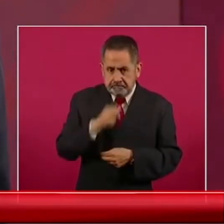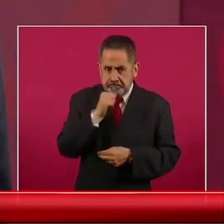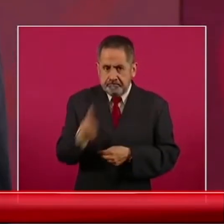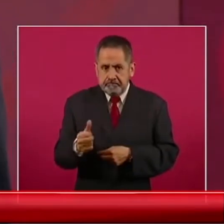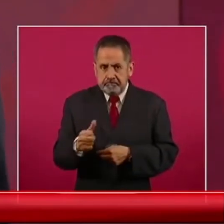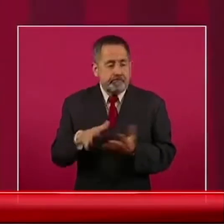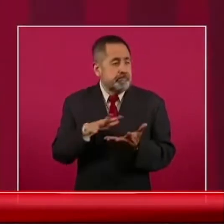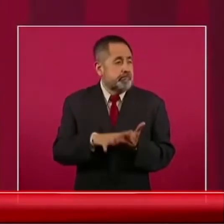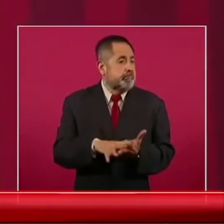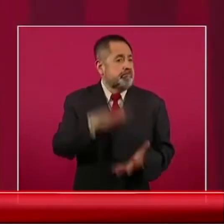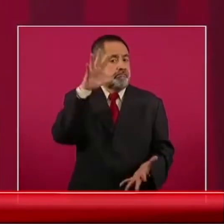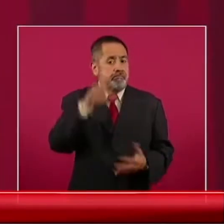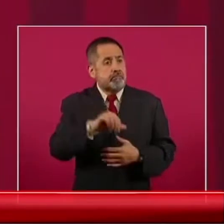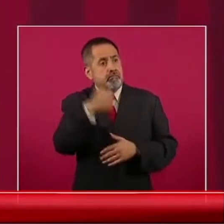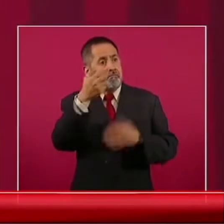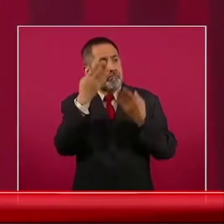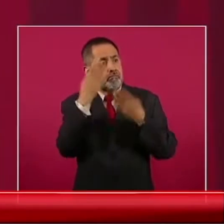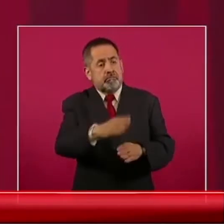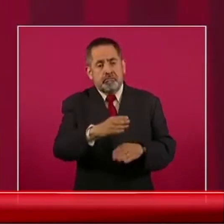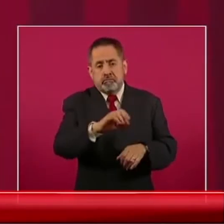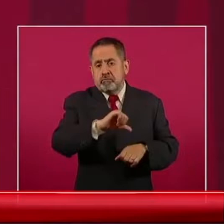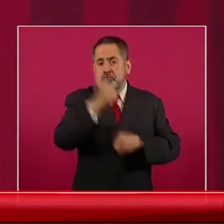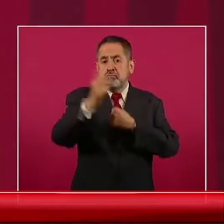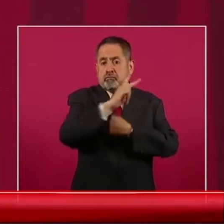predominan los bancos extranjeros.